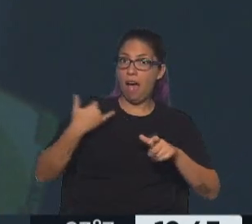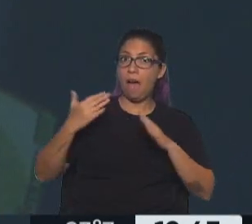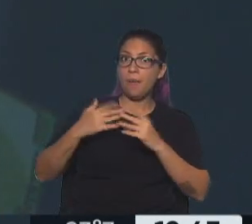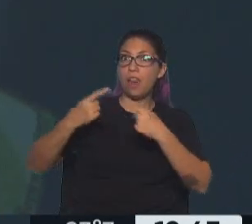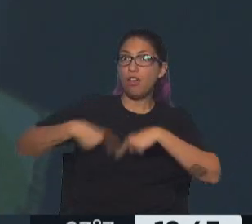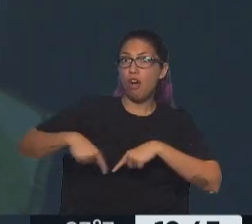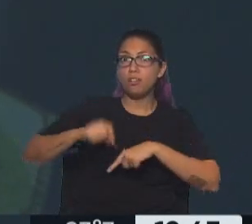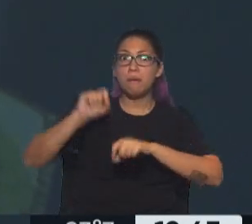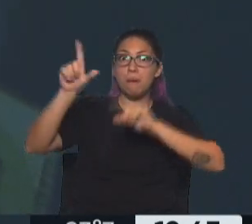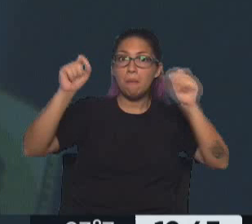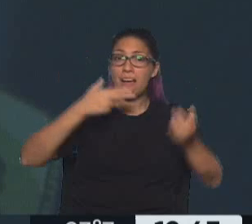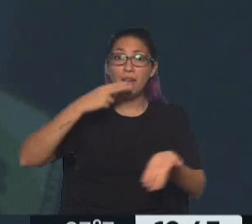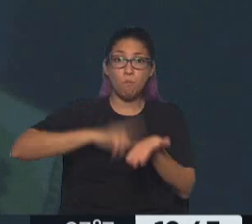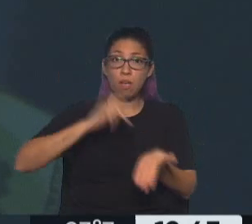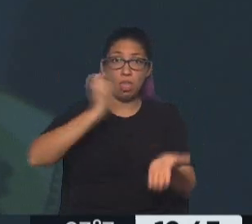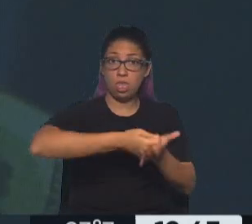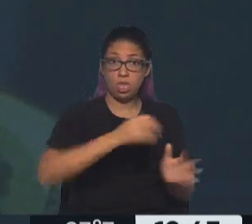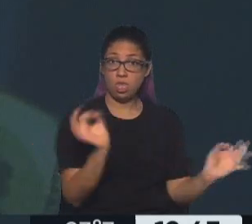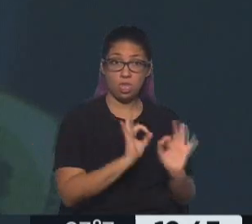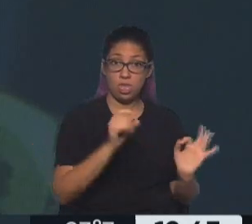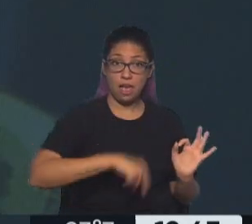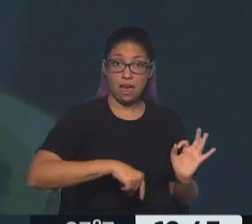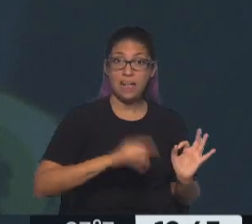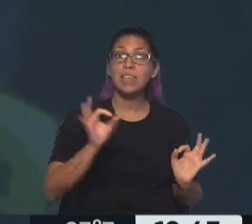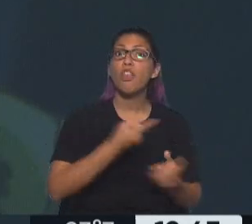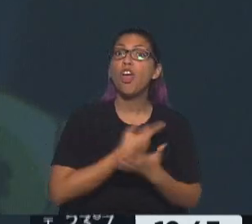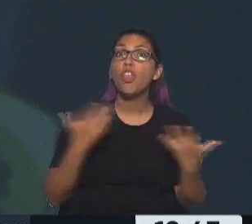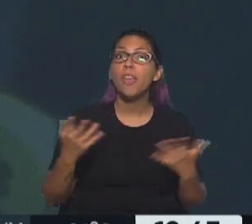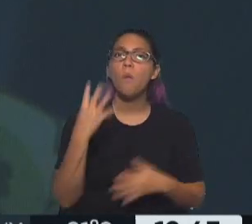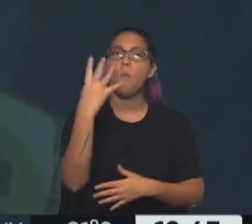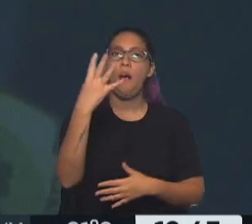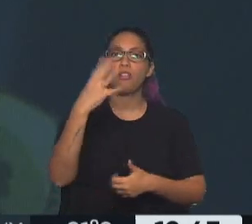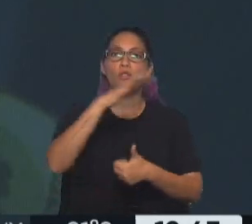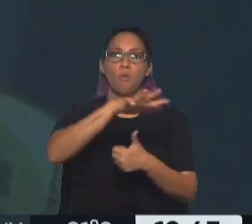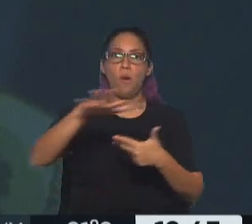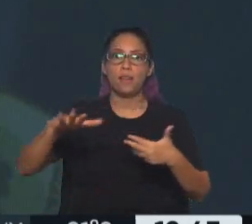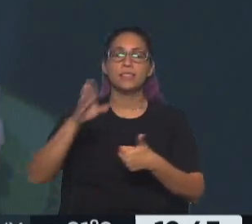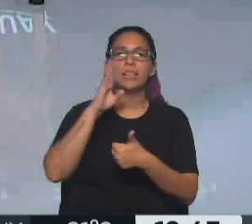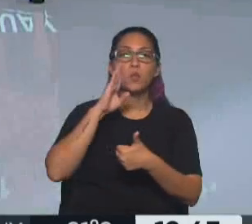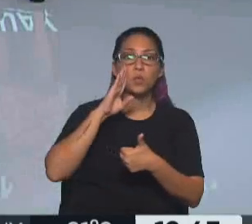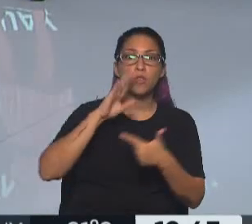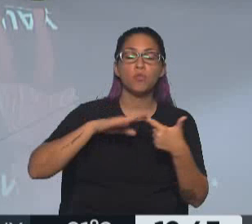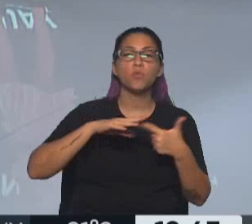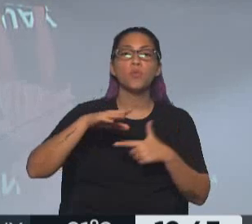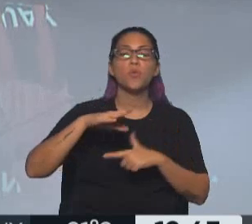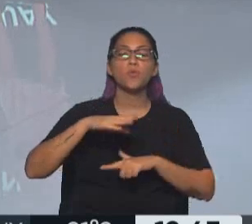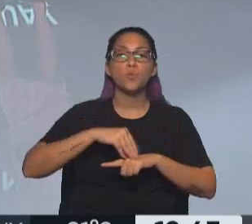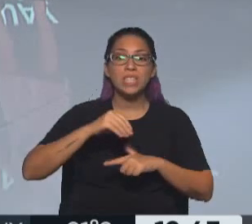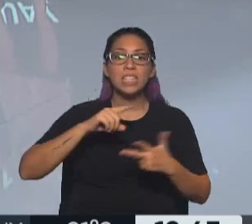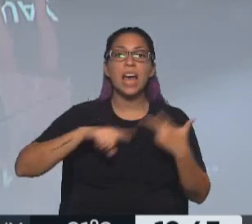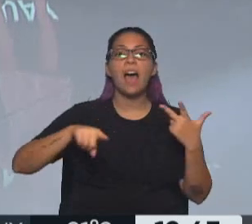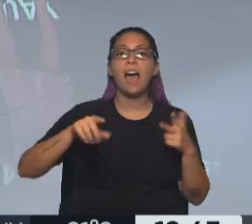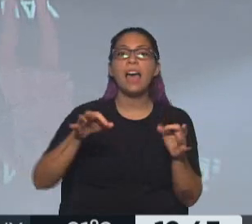tenían sin pagar impuestos ante el fisco, ¿saben dónde estaban? En 4 lugares. En Estados Unidos, en Suiza, en Islas Vírgenes,